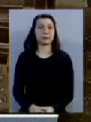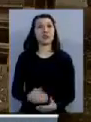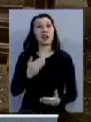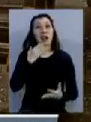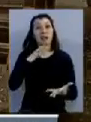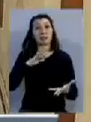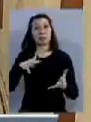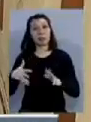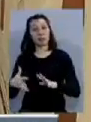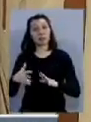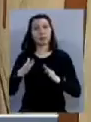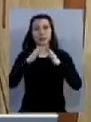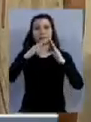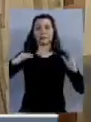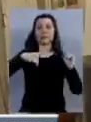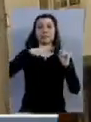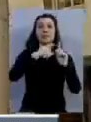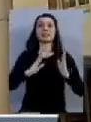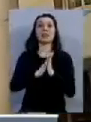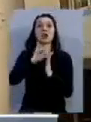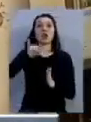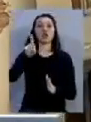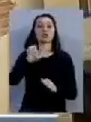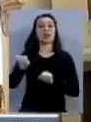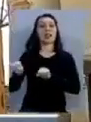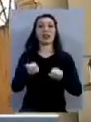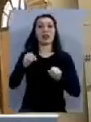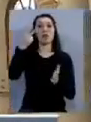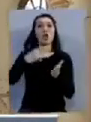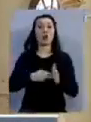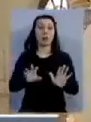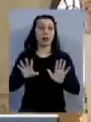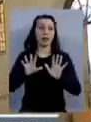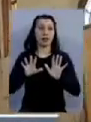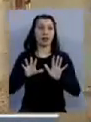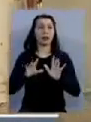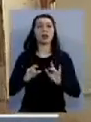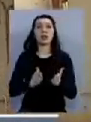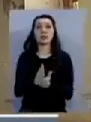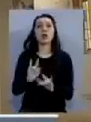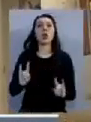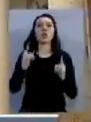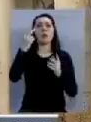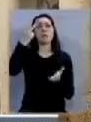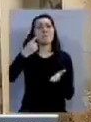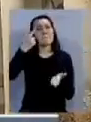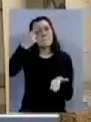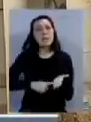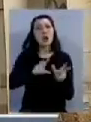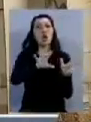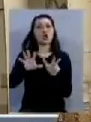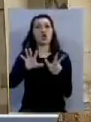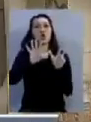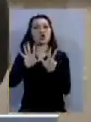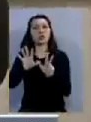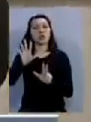Semidestruida quedó la parroquia de San José luego del terremoto del 2010. Se empezó a construir en el 1888